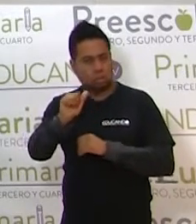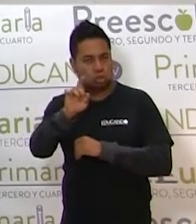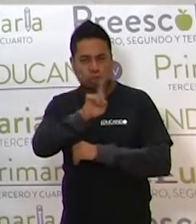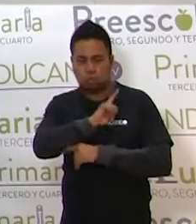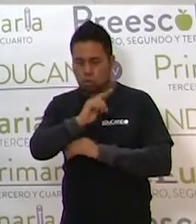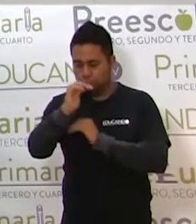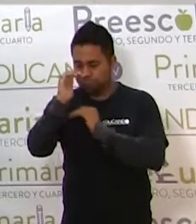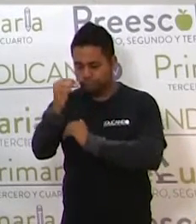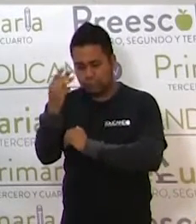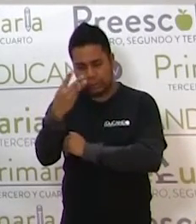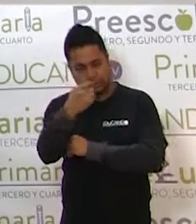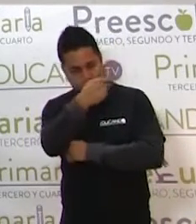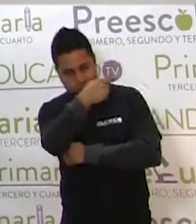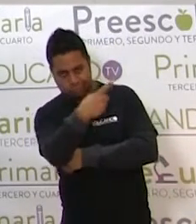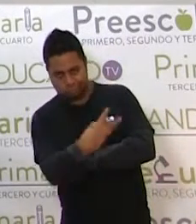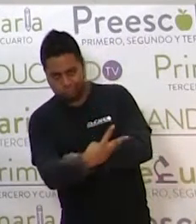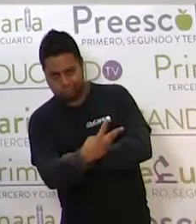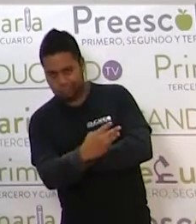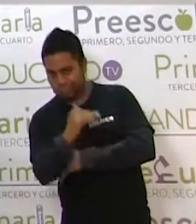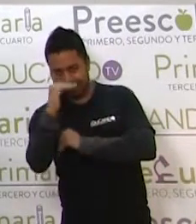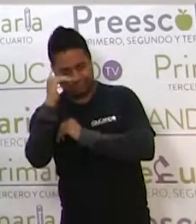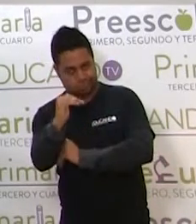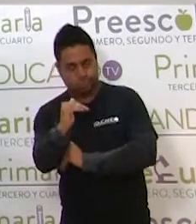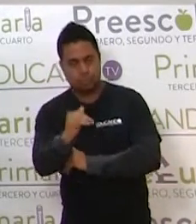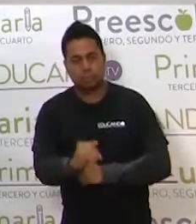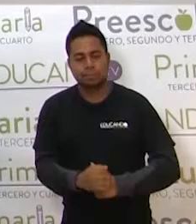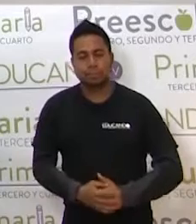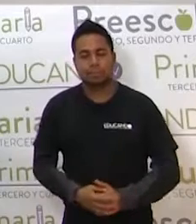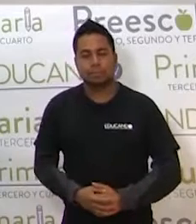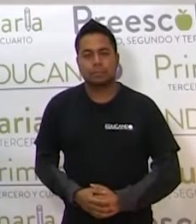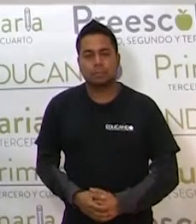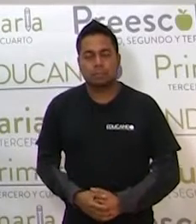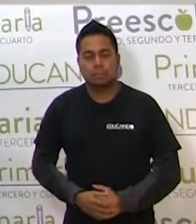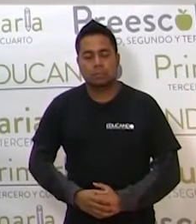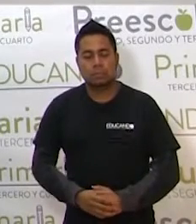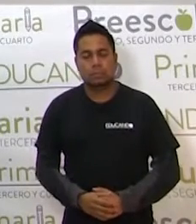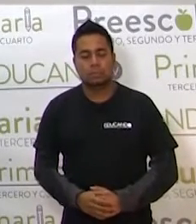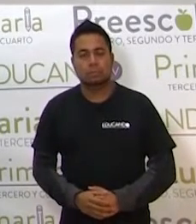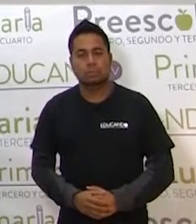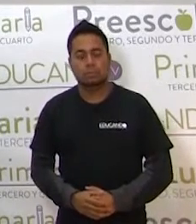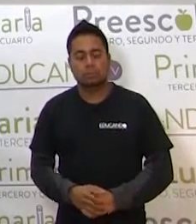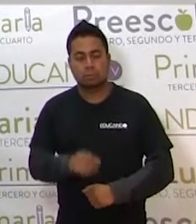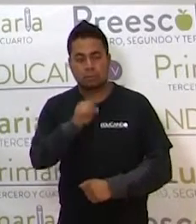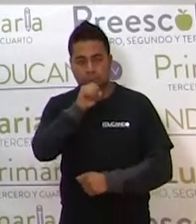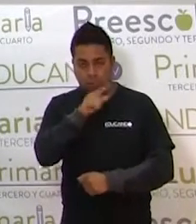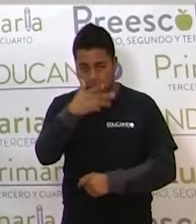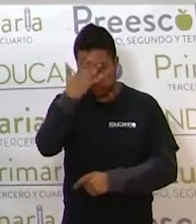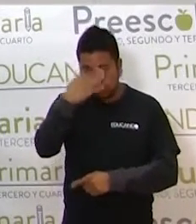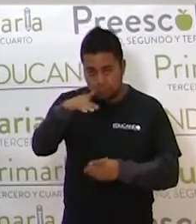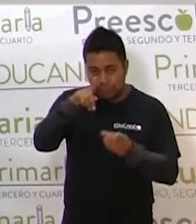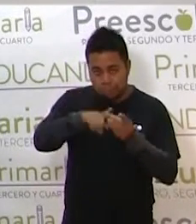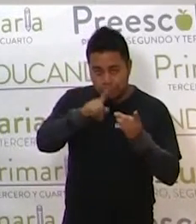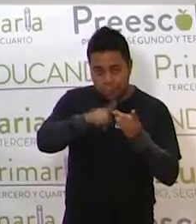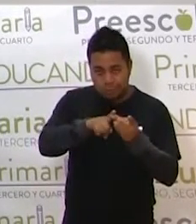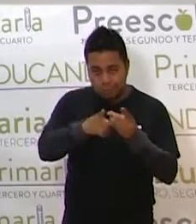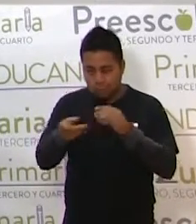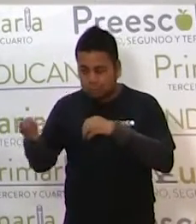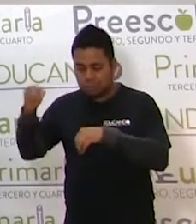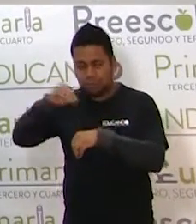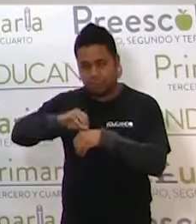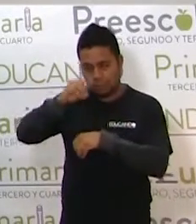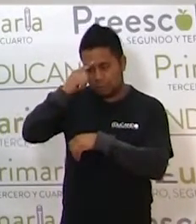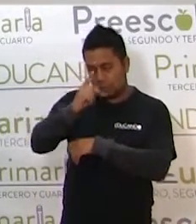conocemos también la parte en que tiene una ubicación cada una de estas y la de estas